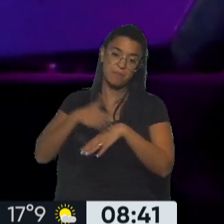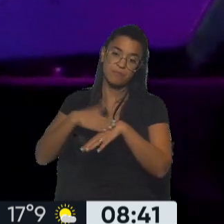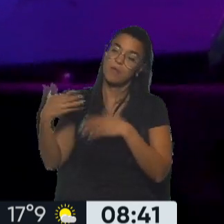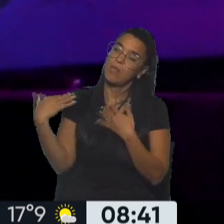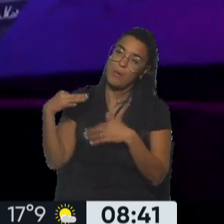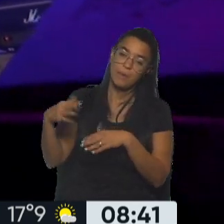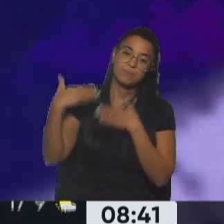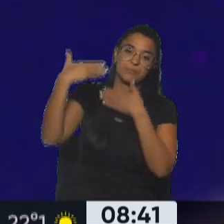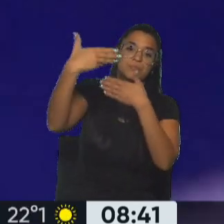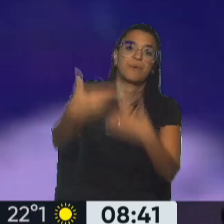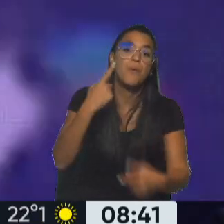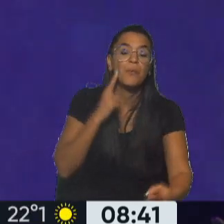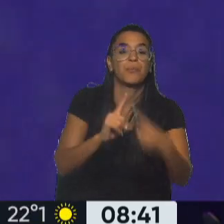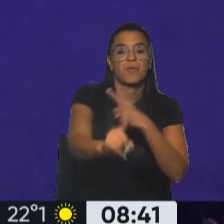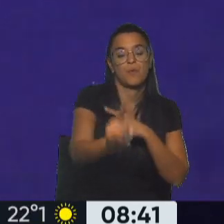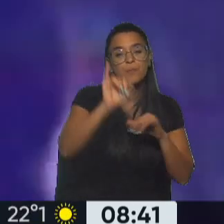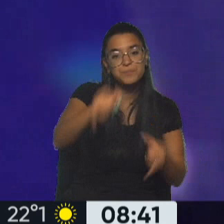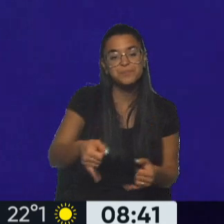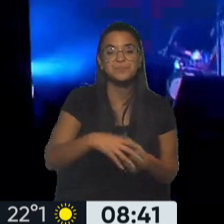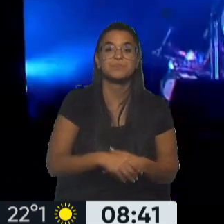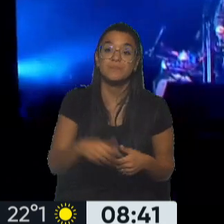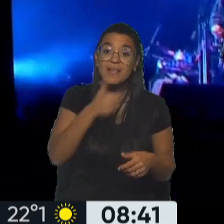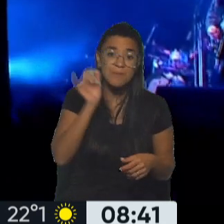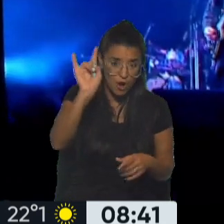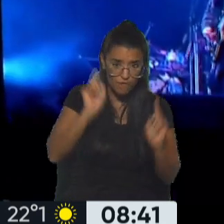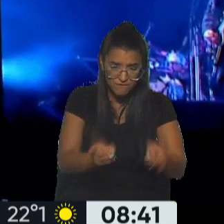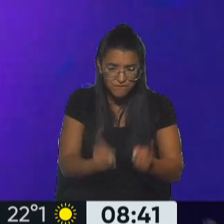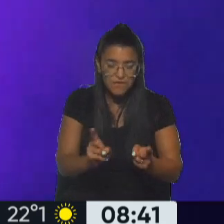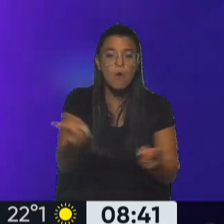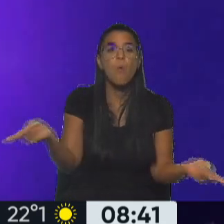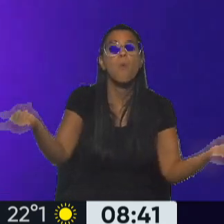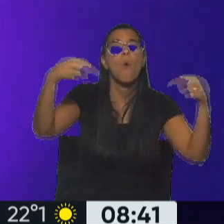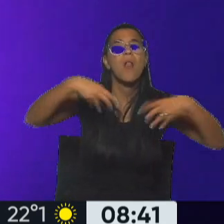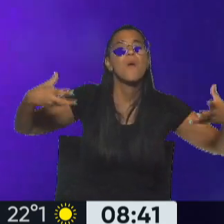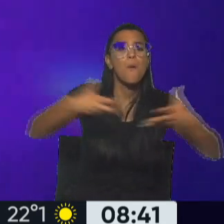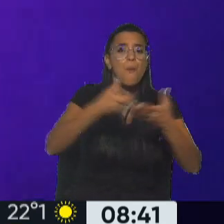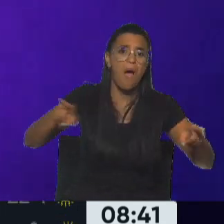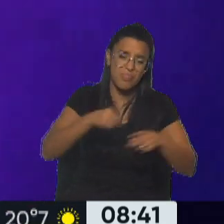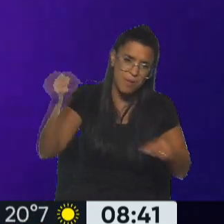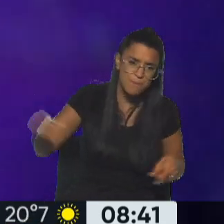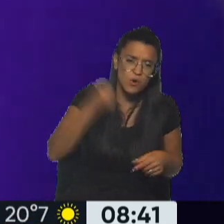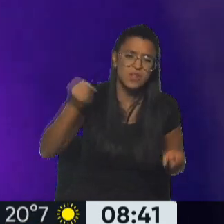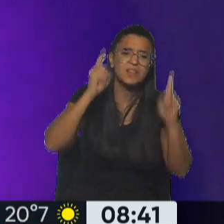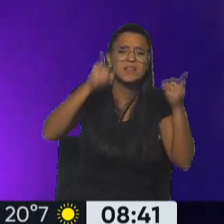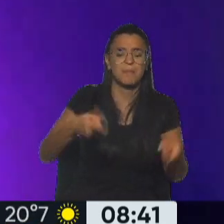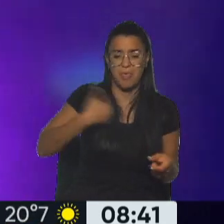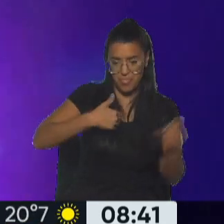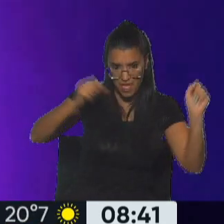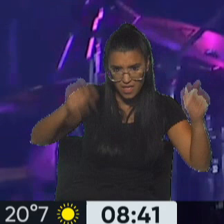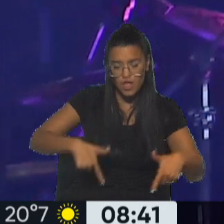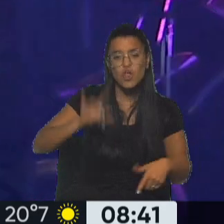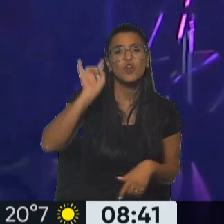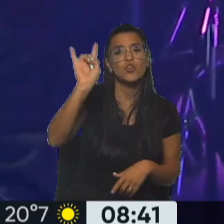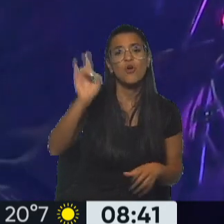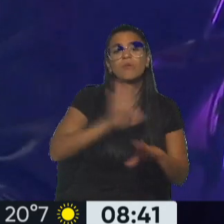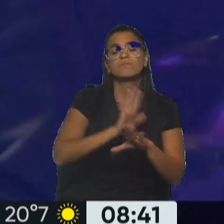Ahora podían presentarlo en vivo con su gente. Nos quedamos en el Quilmes Rock, porque ahí volvía una de las grandes bandas argentinas de rock que